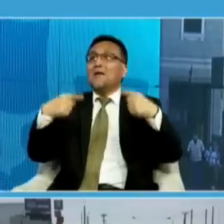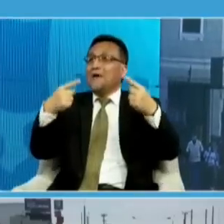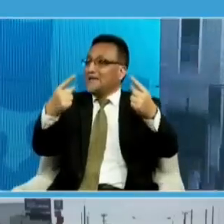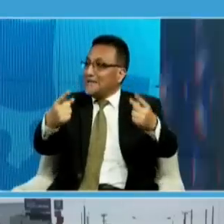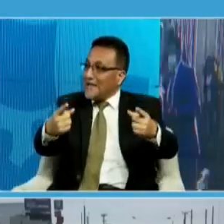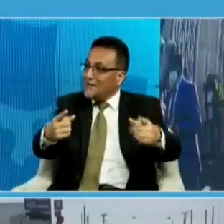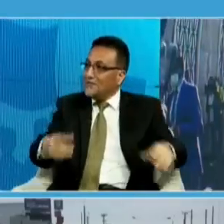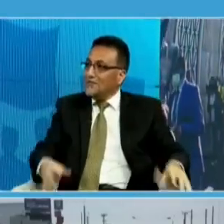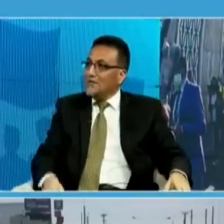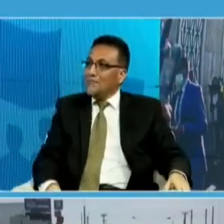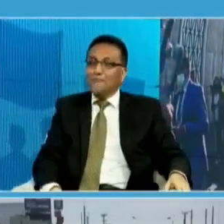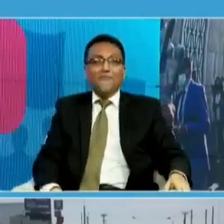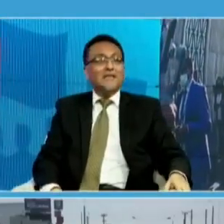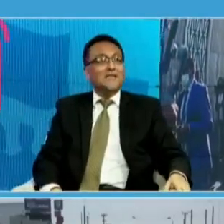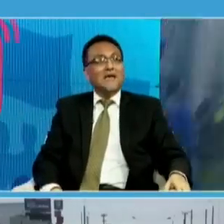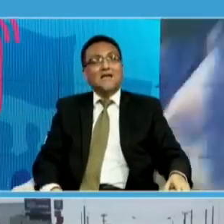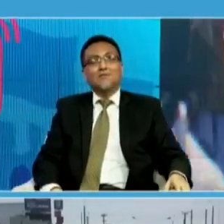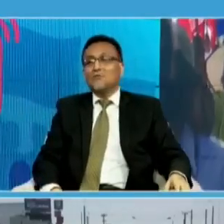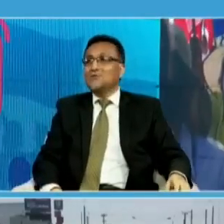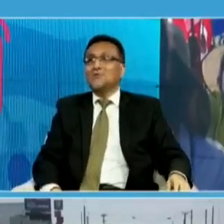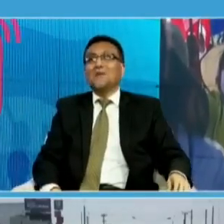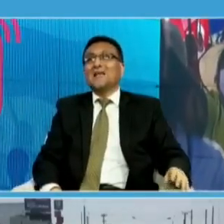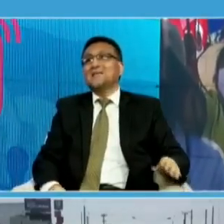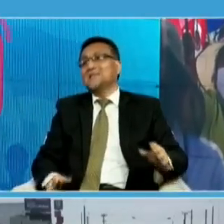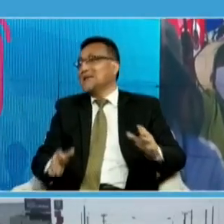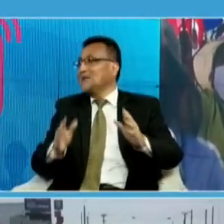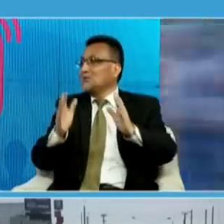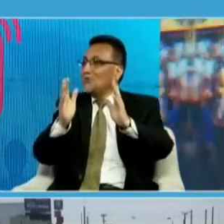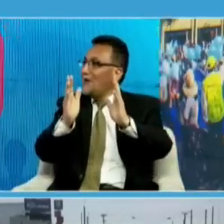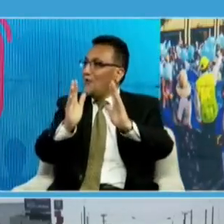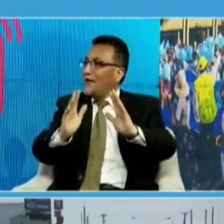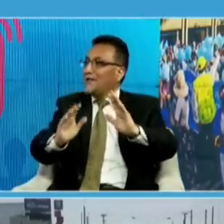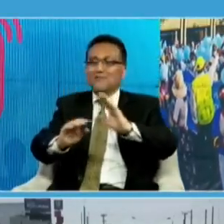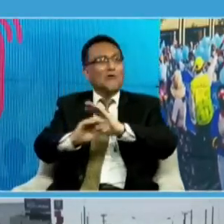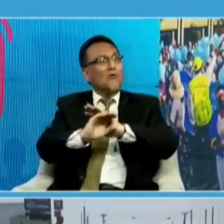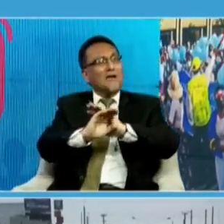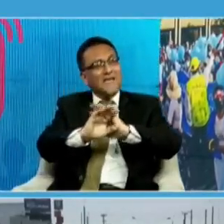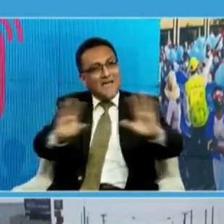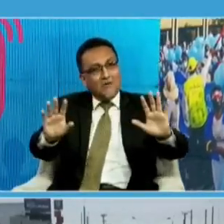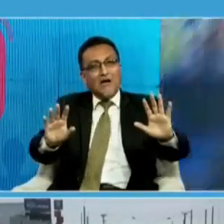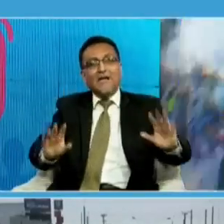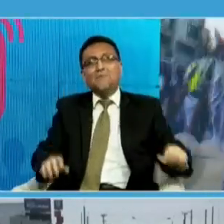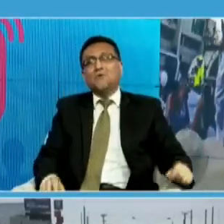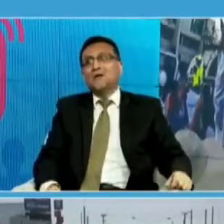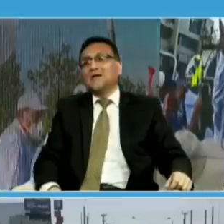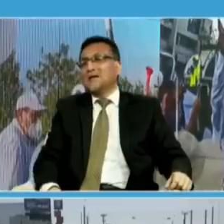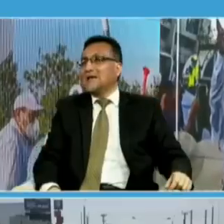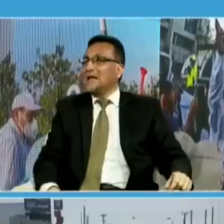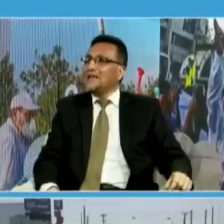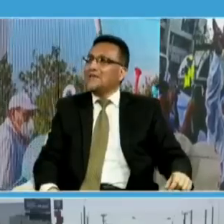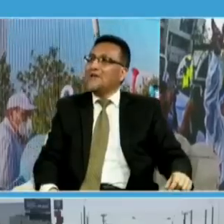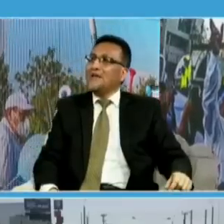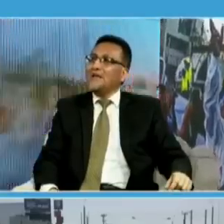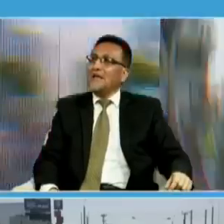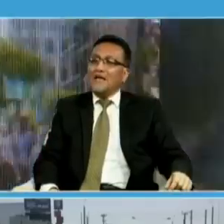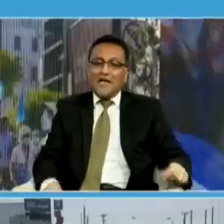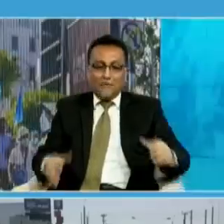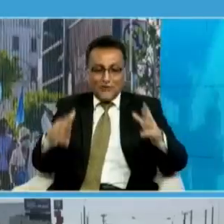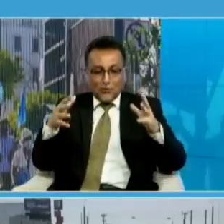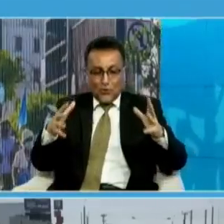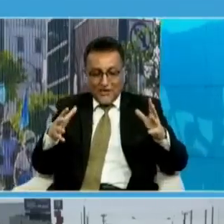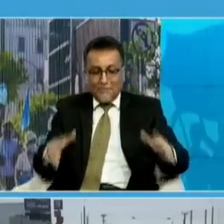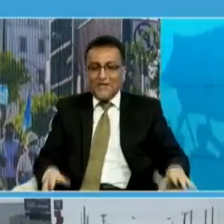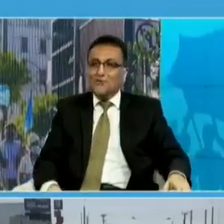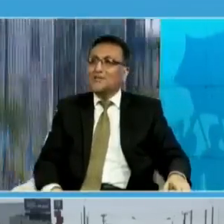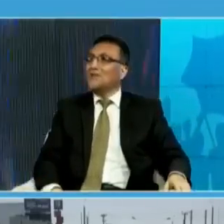estamos levantando frente a todo esto para decirle no solo a la OEA, sino a cualquier organismo que quiera interferir en